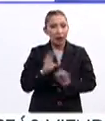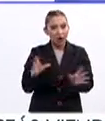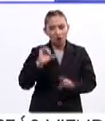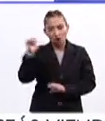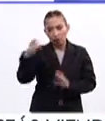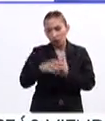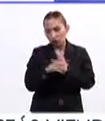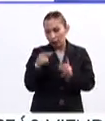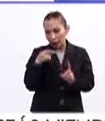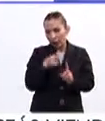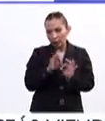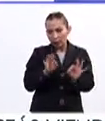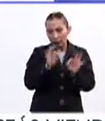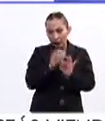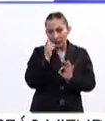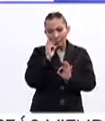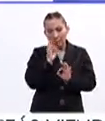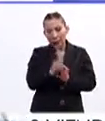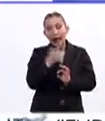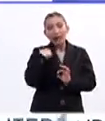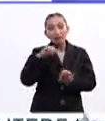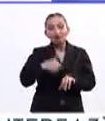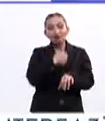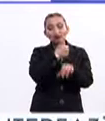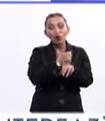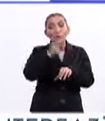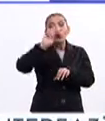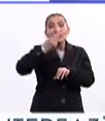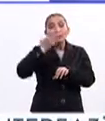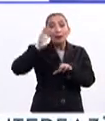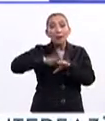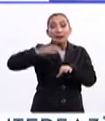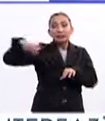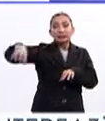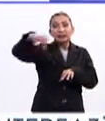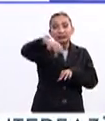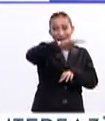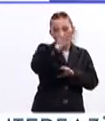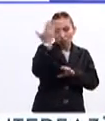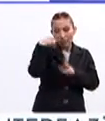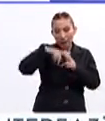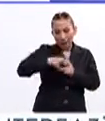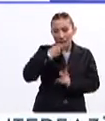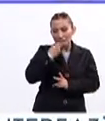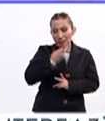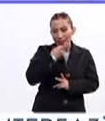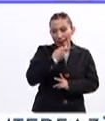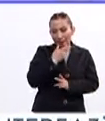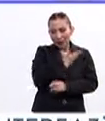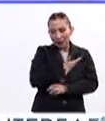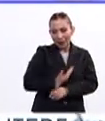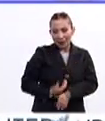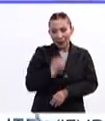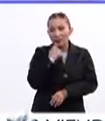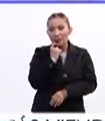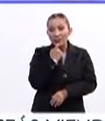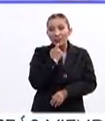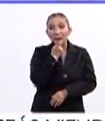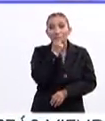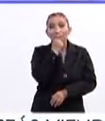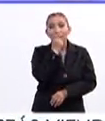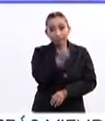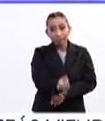otro punto importante que habría que destacar es la creación de universidades. Andrés Manuel, al inicio de esta conferencia, dijo, el presidente Andrés Manuel López Obrador, dijo